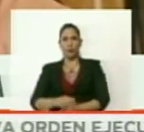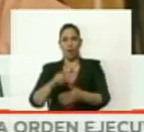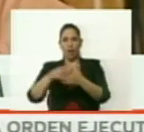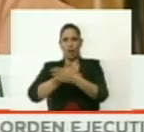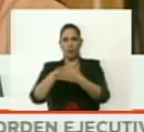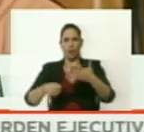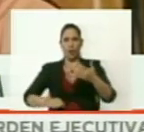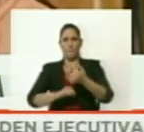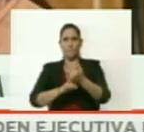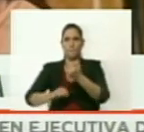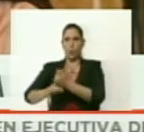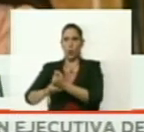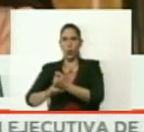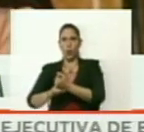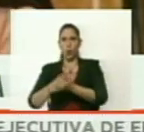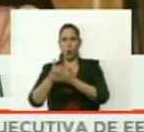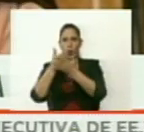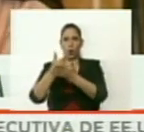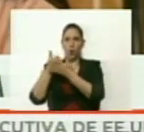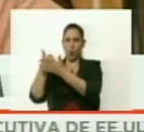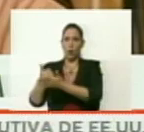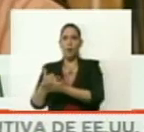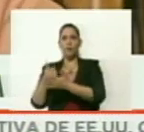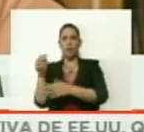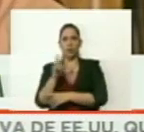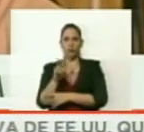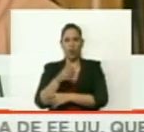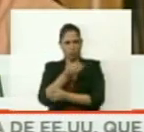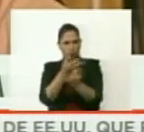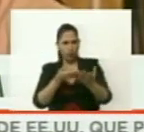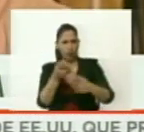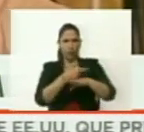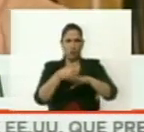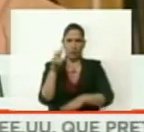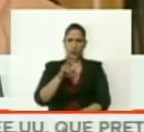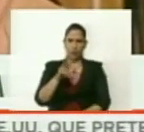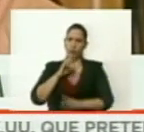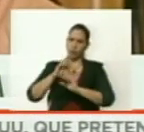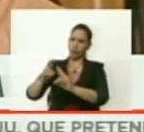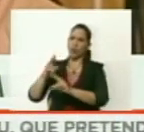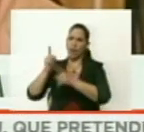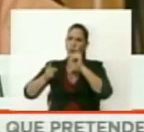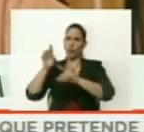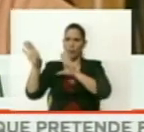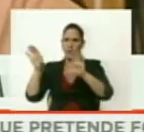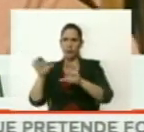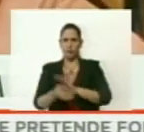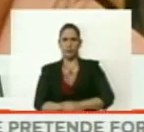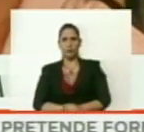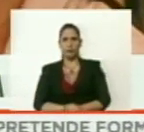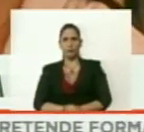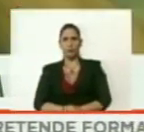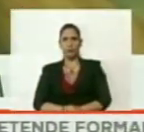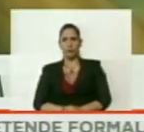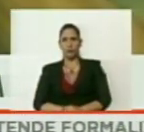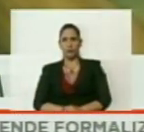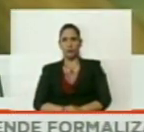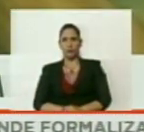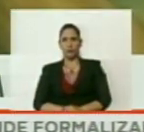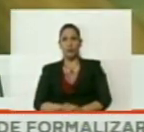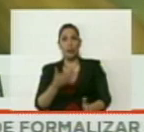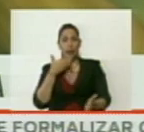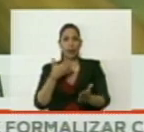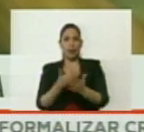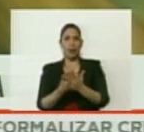apoyo hacia Venezuela. ¿Ustedes como gobierno venezolano han tenido alguna respuesta a estas acciones? Muchas gracias. Muchas